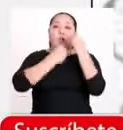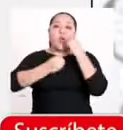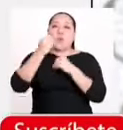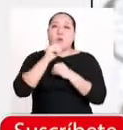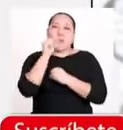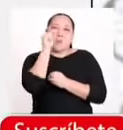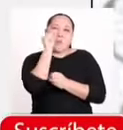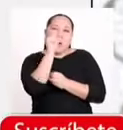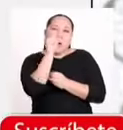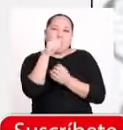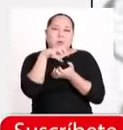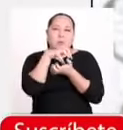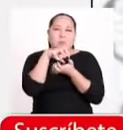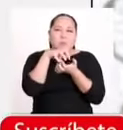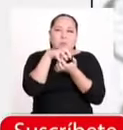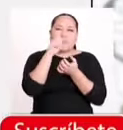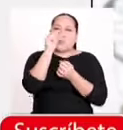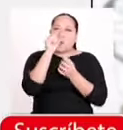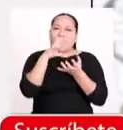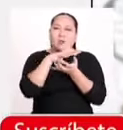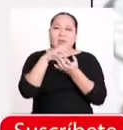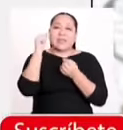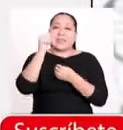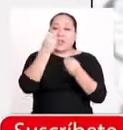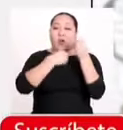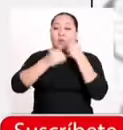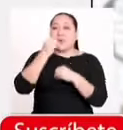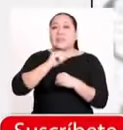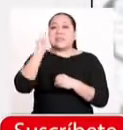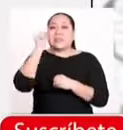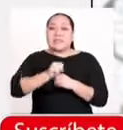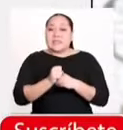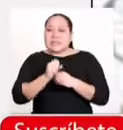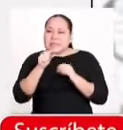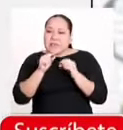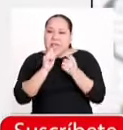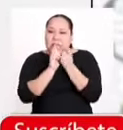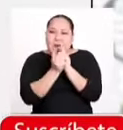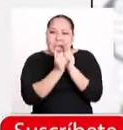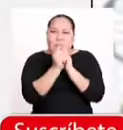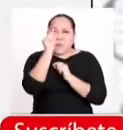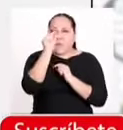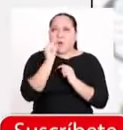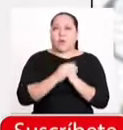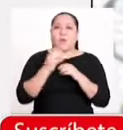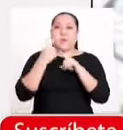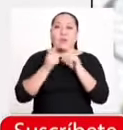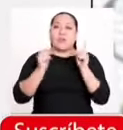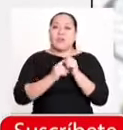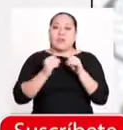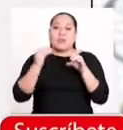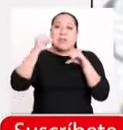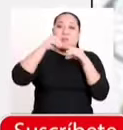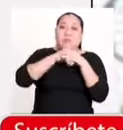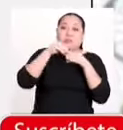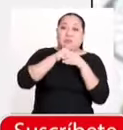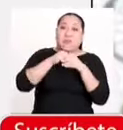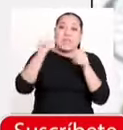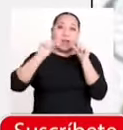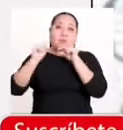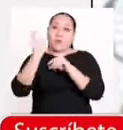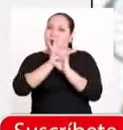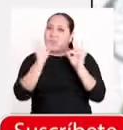mínimamente procesados. Estos son alimentos a los que se les ha hecho algún cambio, pero no se les ha introducido ninguna